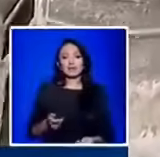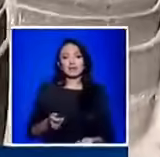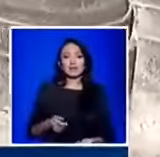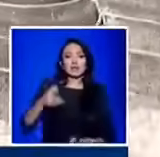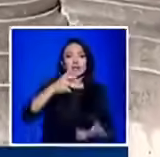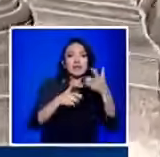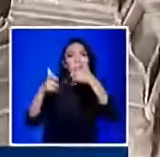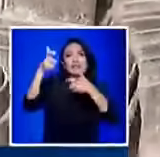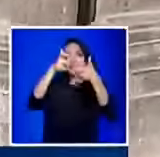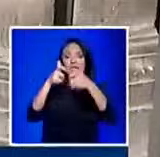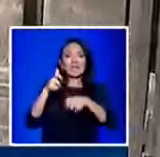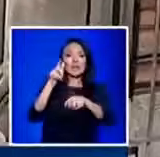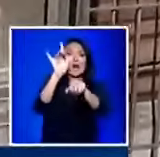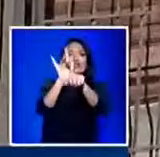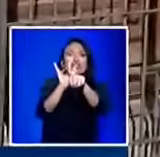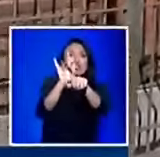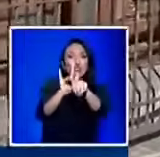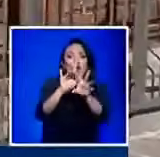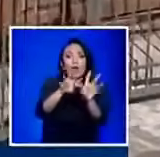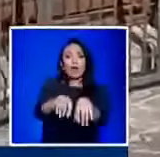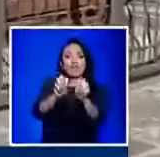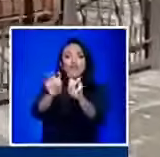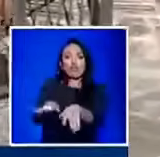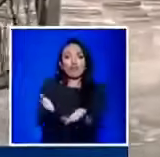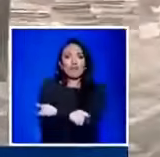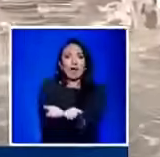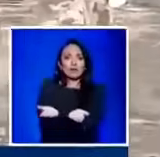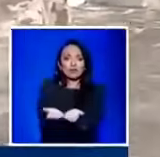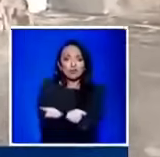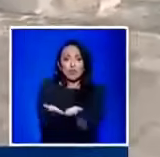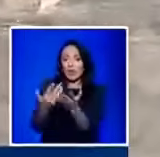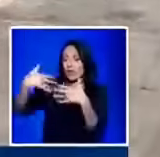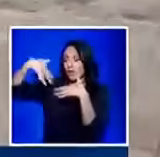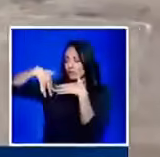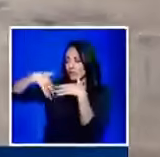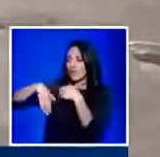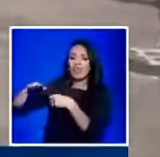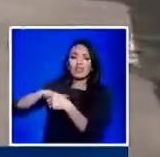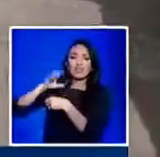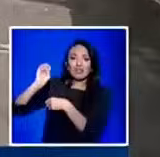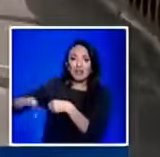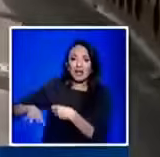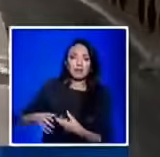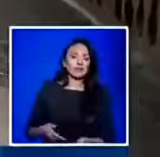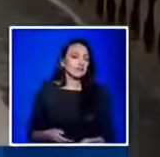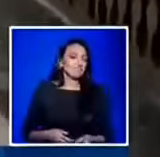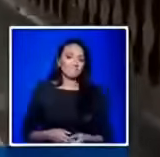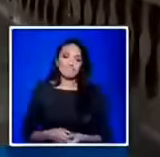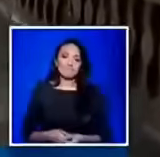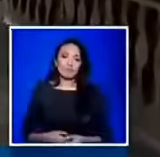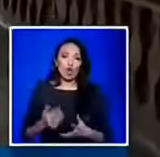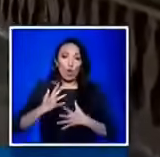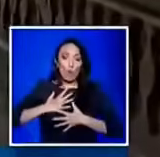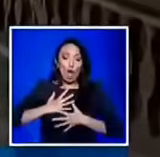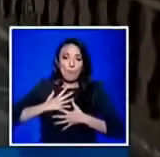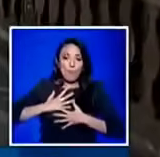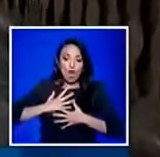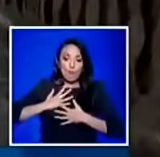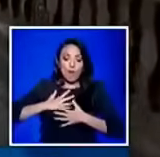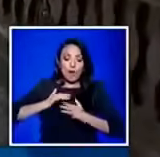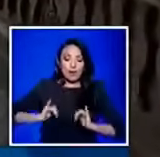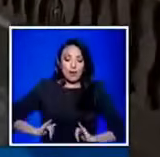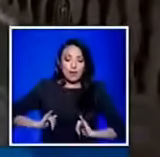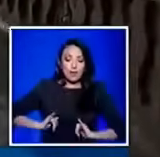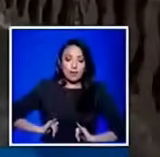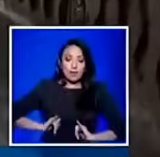trepa. Arroja desperdicios. Sí, arroja desperdicios, tapa los sumideros. Entonces la humedad se va acumulando y la humedad es uno de